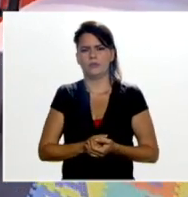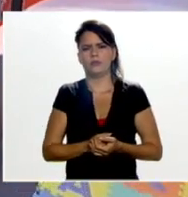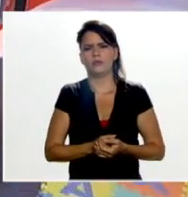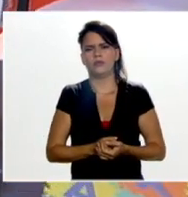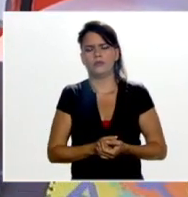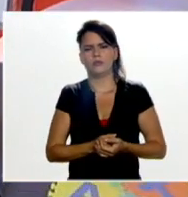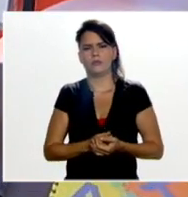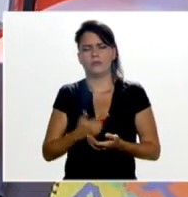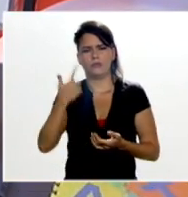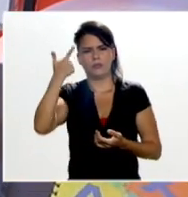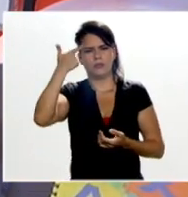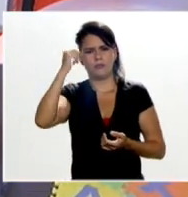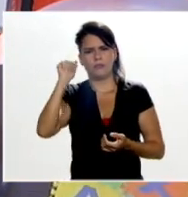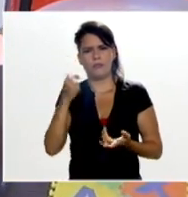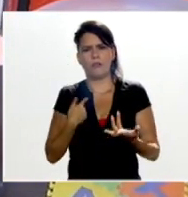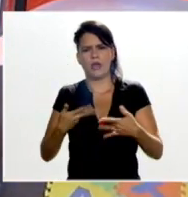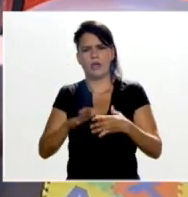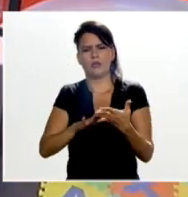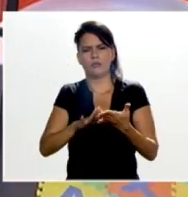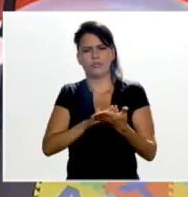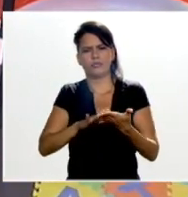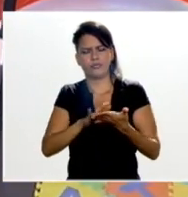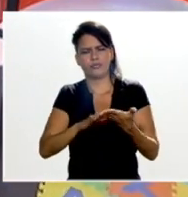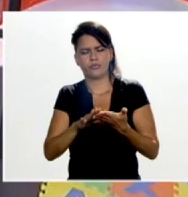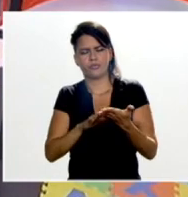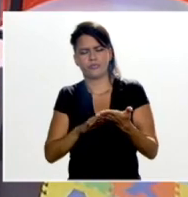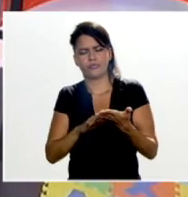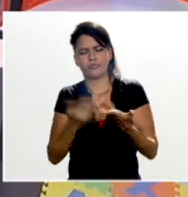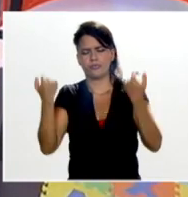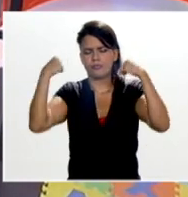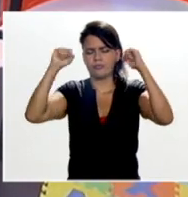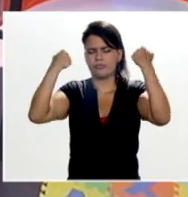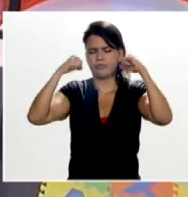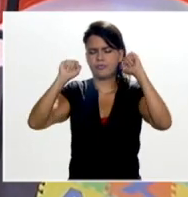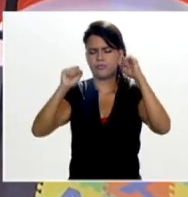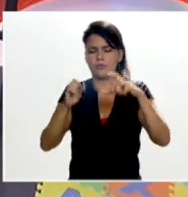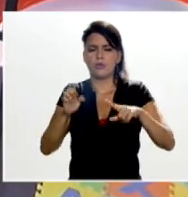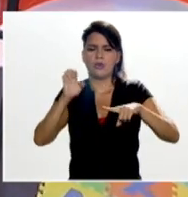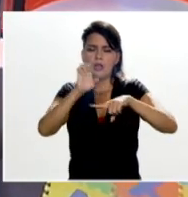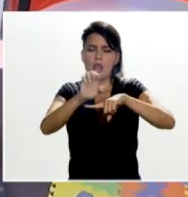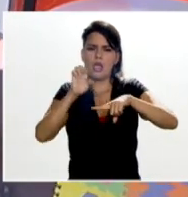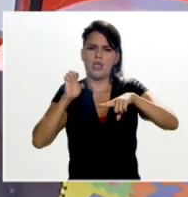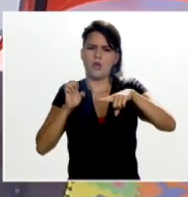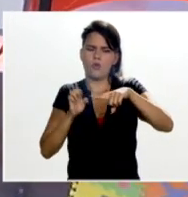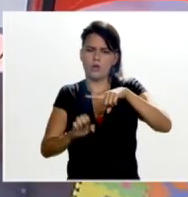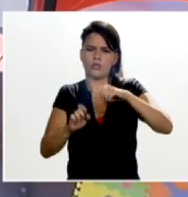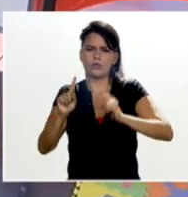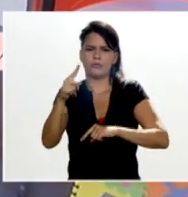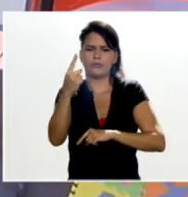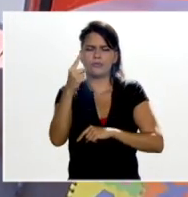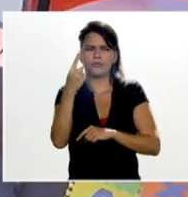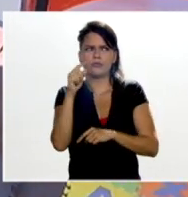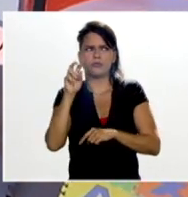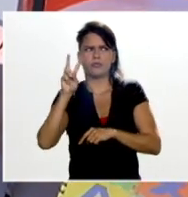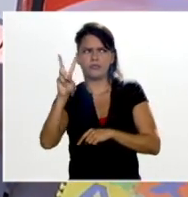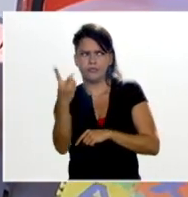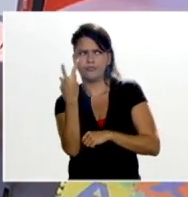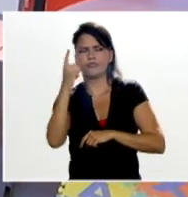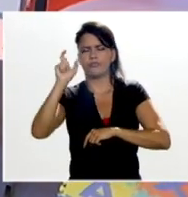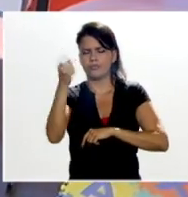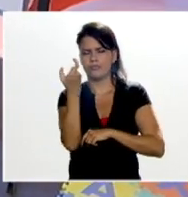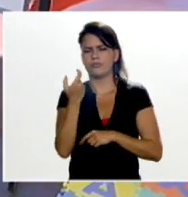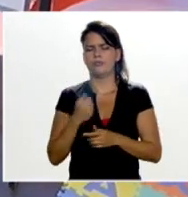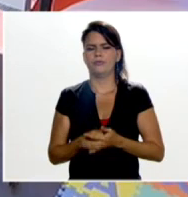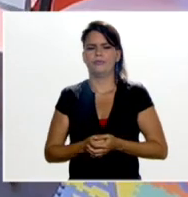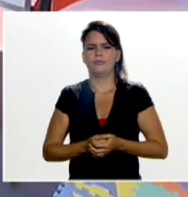para resolver la ecuación cuadrática indicada, que es